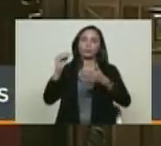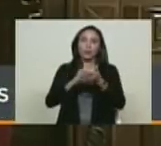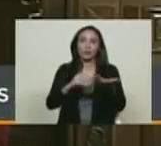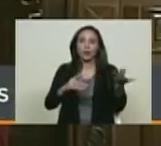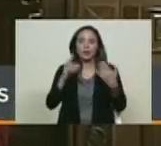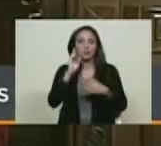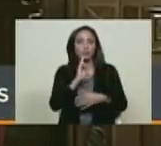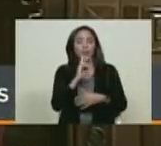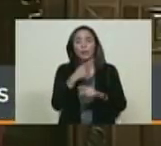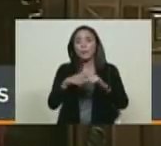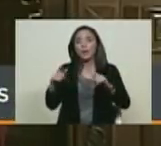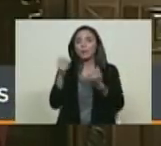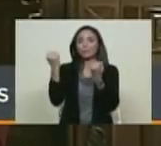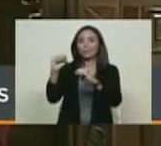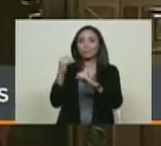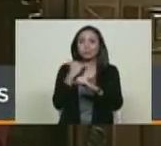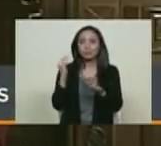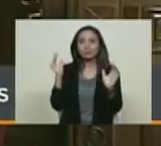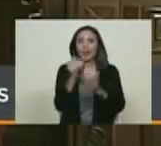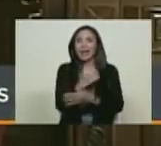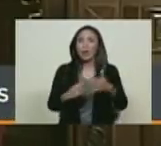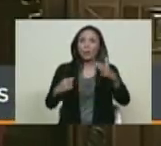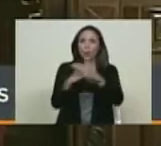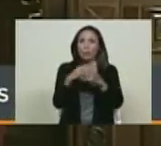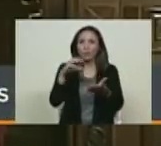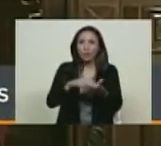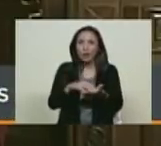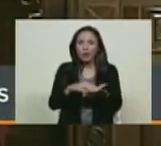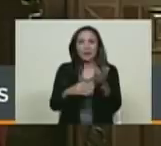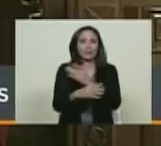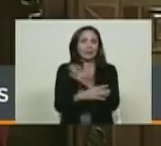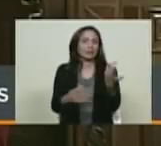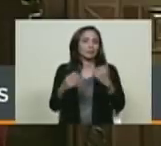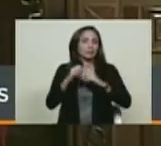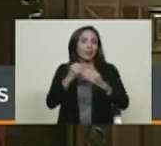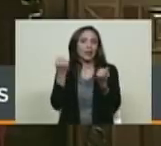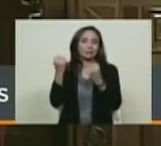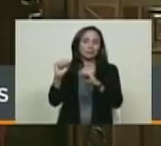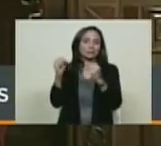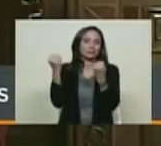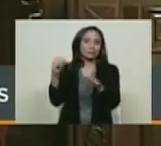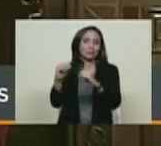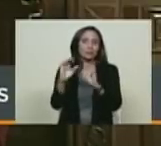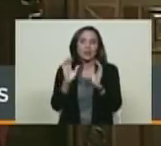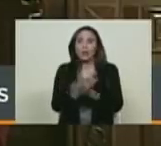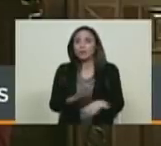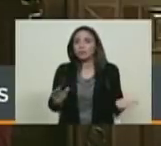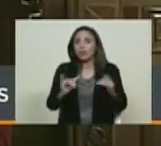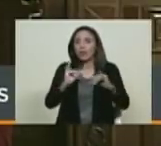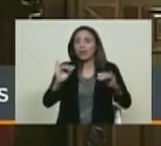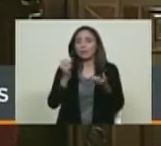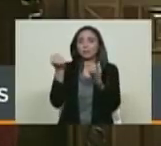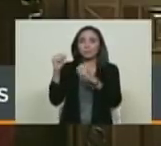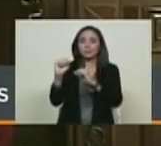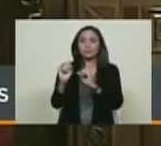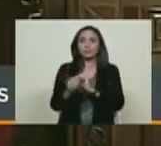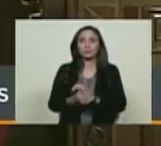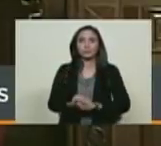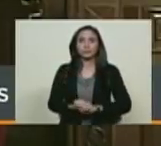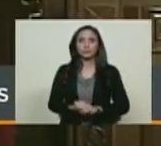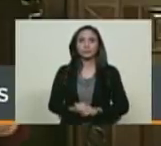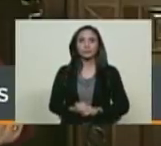fracasaron por la vía del golpe, fracasaron por la vía electoral y fracasaron por la vía